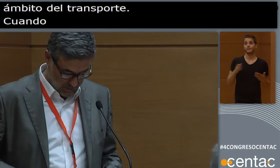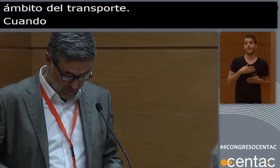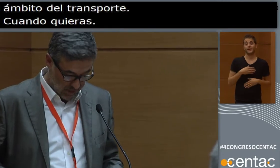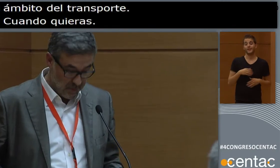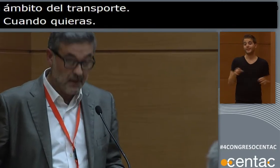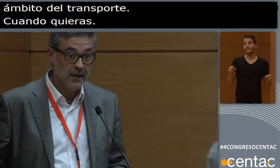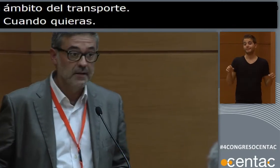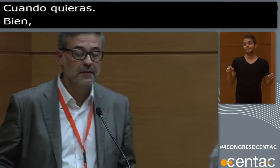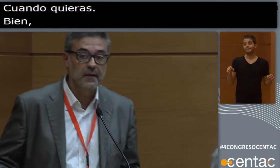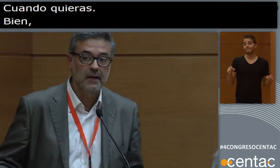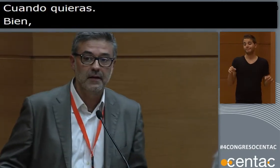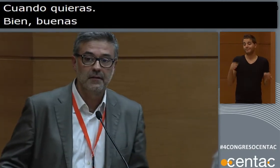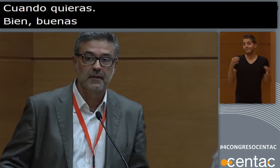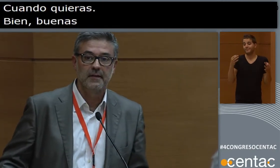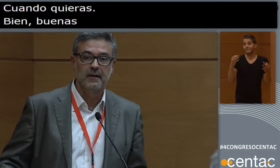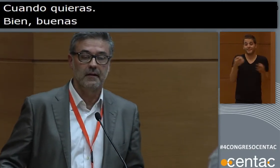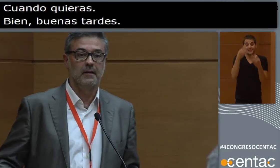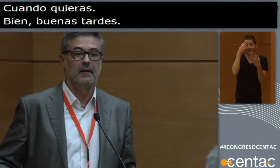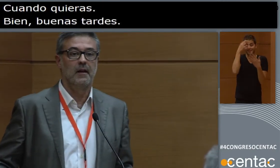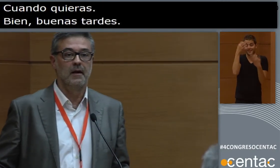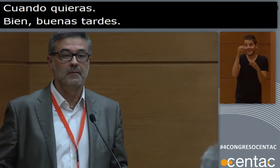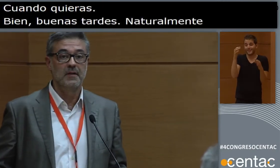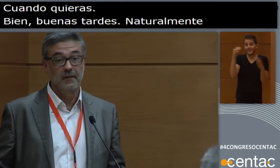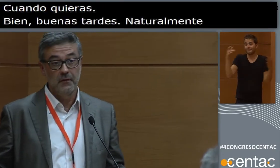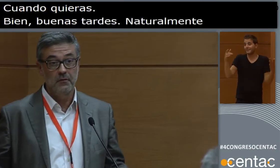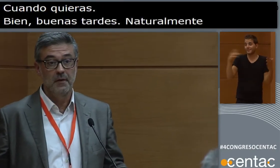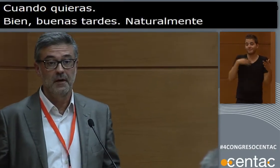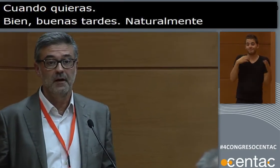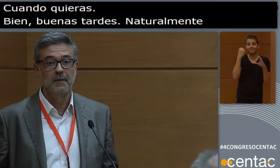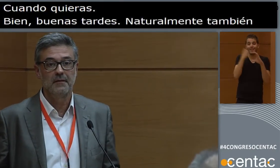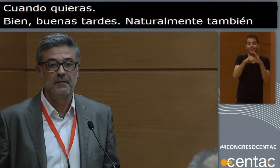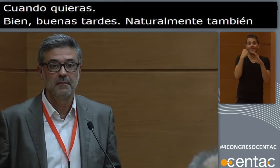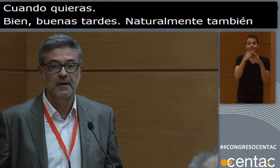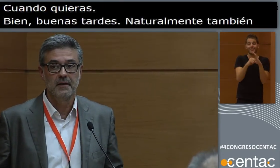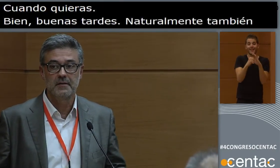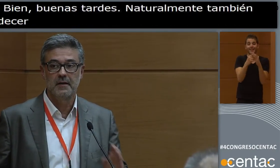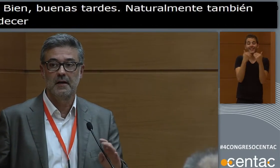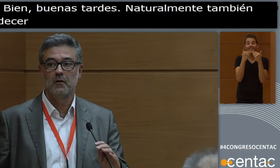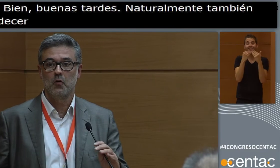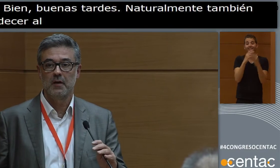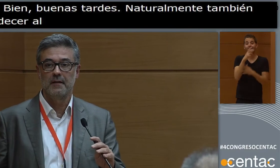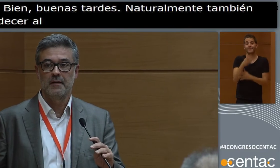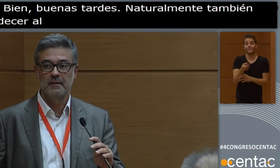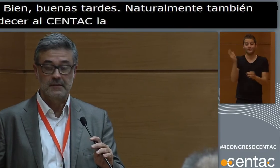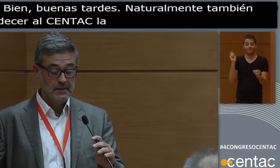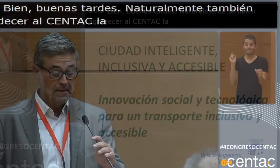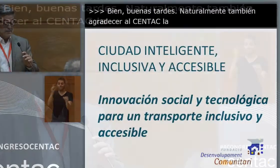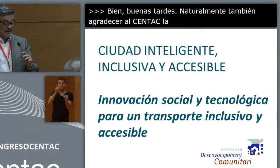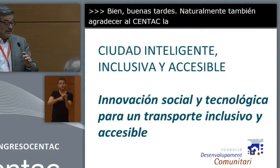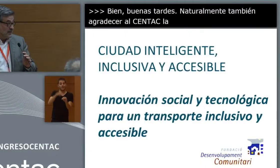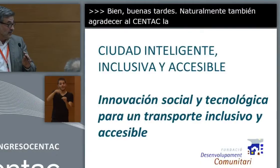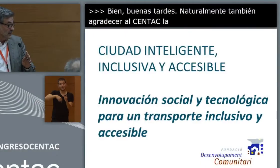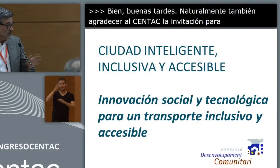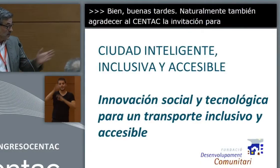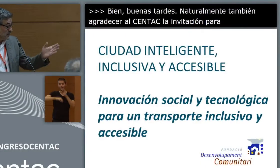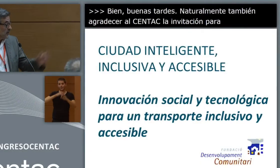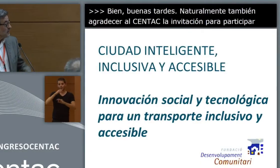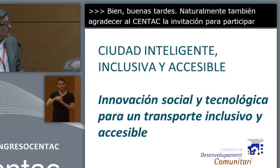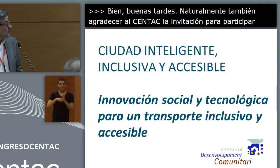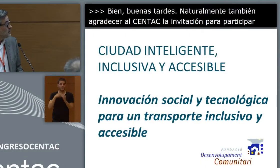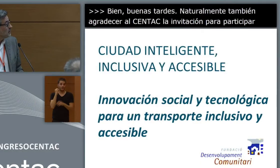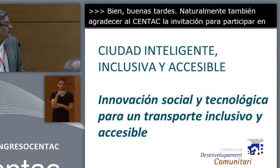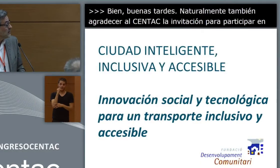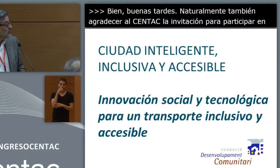Naturalmente, también agradecer al CENTAC la invitación para participar en esta jornada y